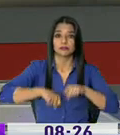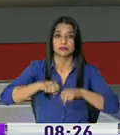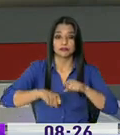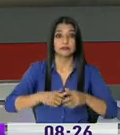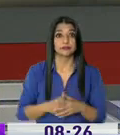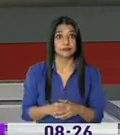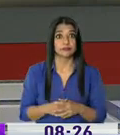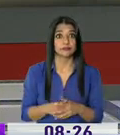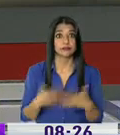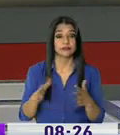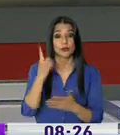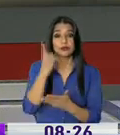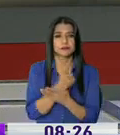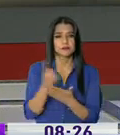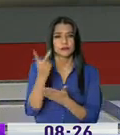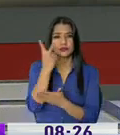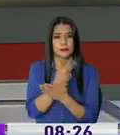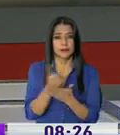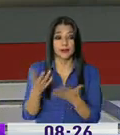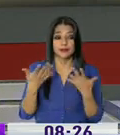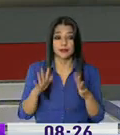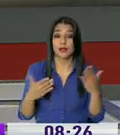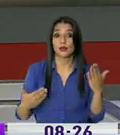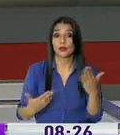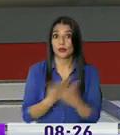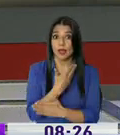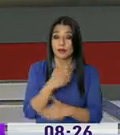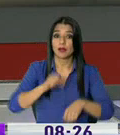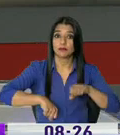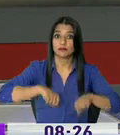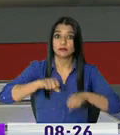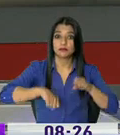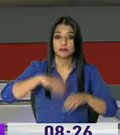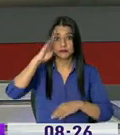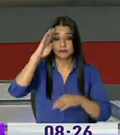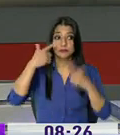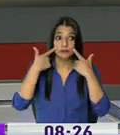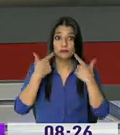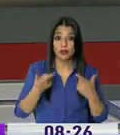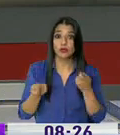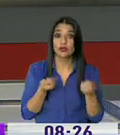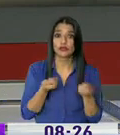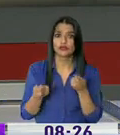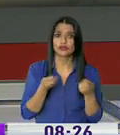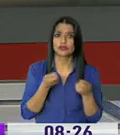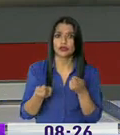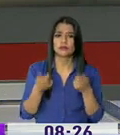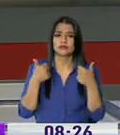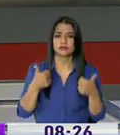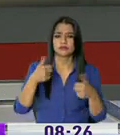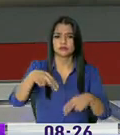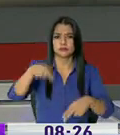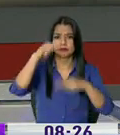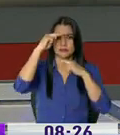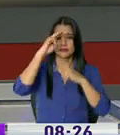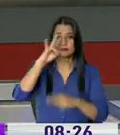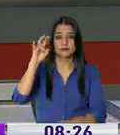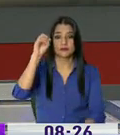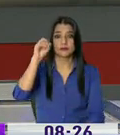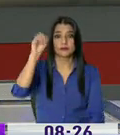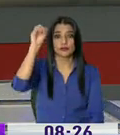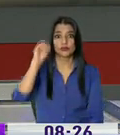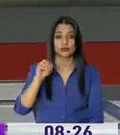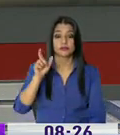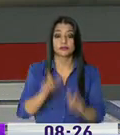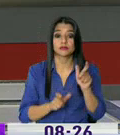Luego de varias semanas de implementación de este sistema de transporte en la institución de control, estas son buenas noticias, más del 70% de